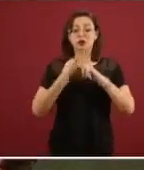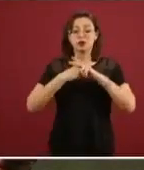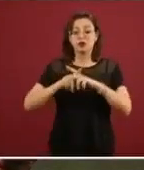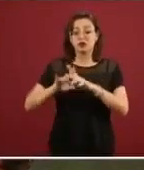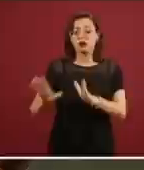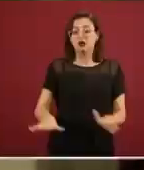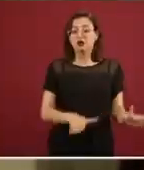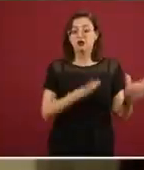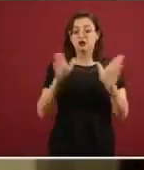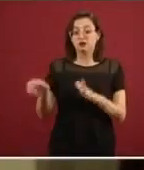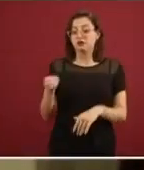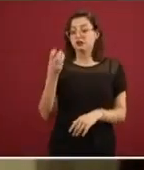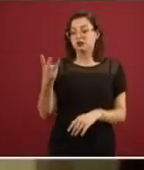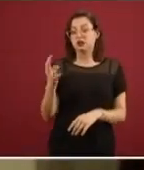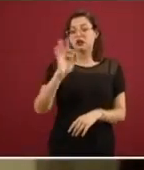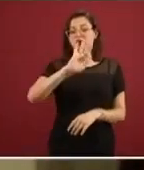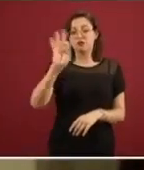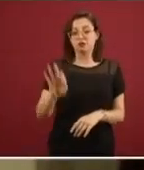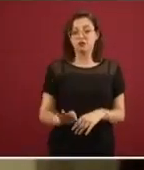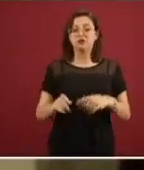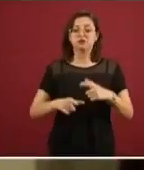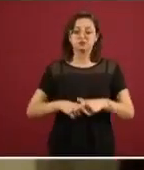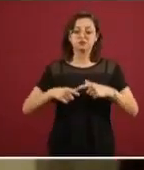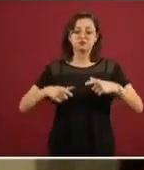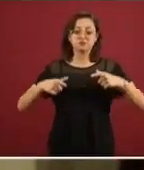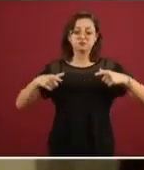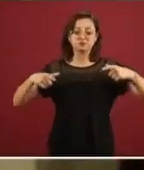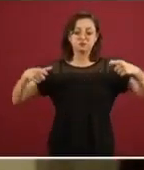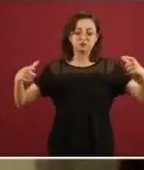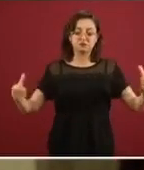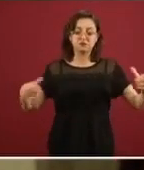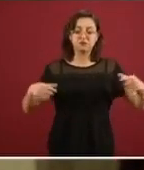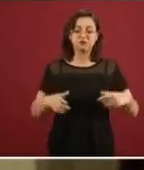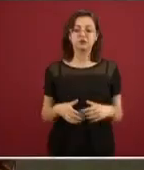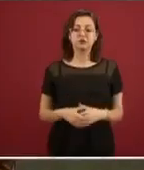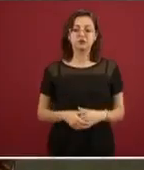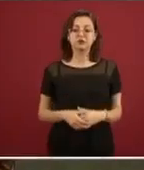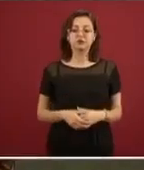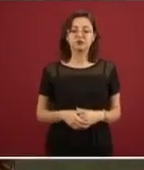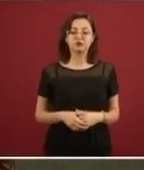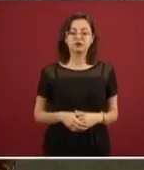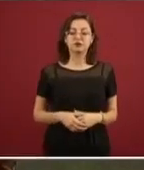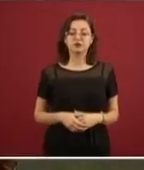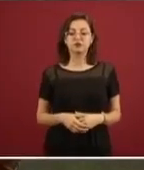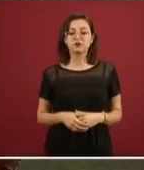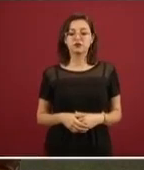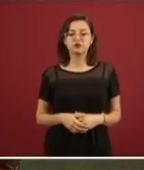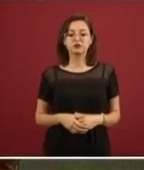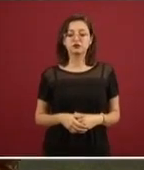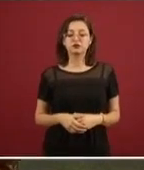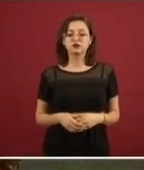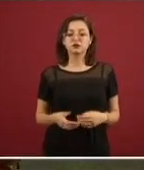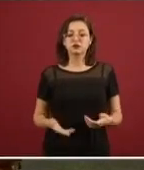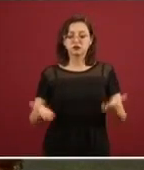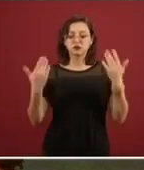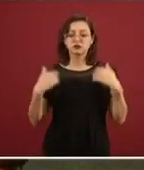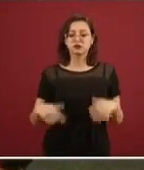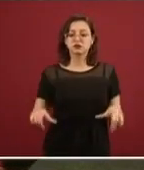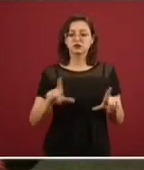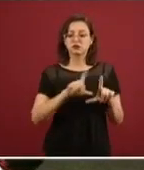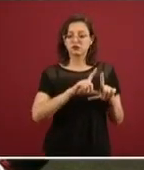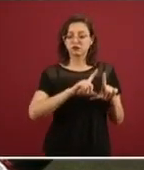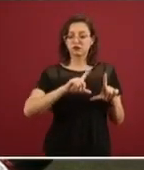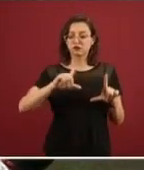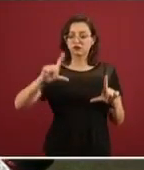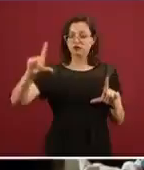3, pues este porcentaje empezaría igualmente a incrementarse de manera importante. En la siguiente diapositiva tenemos la cantidad